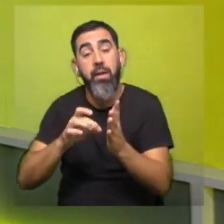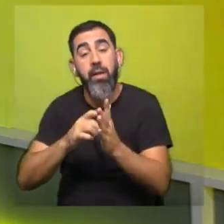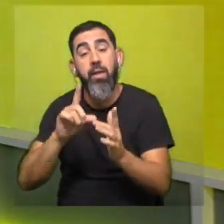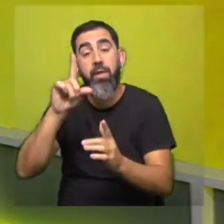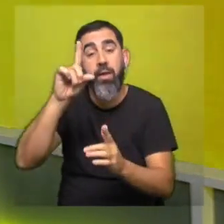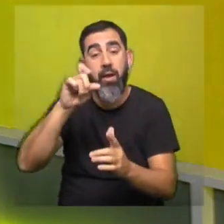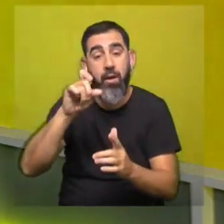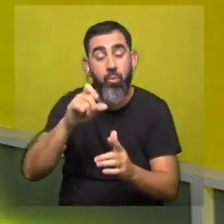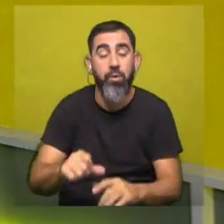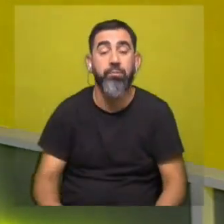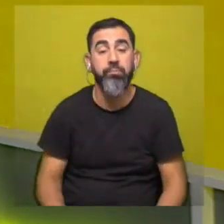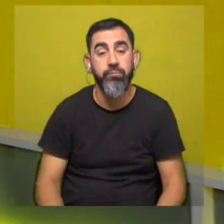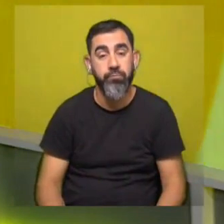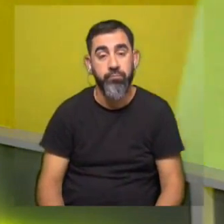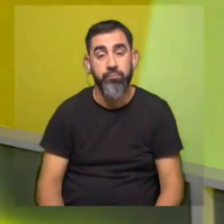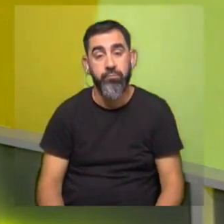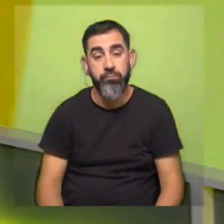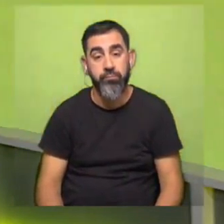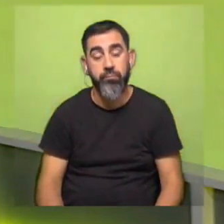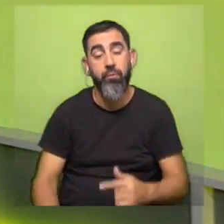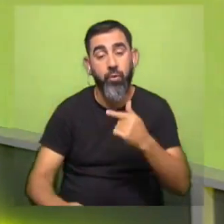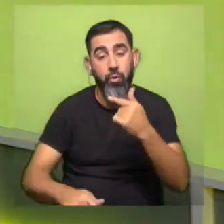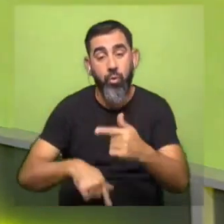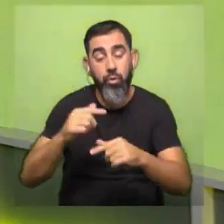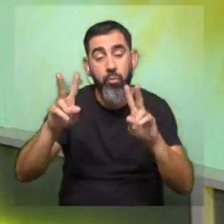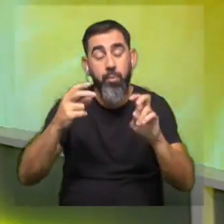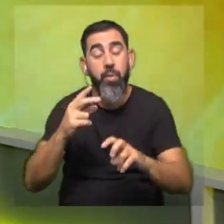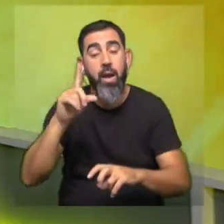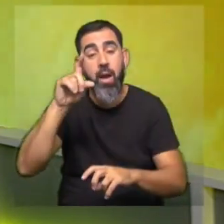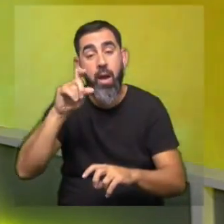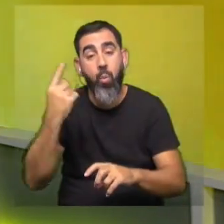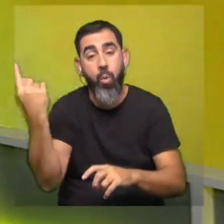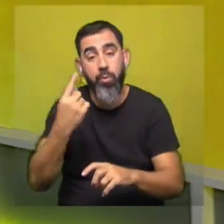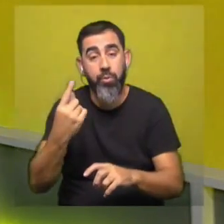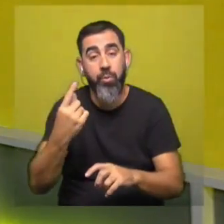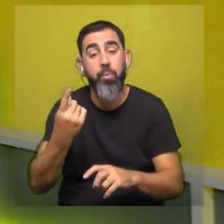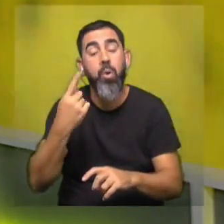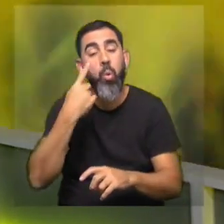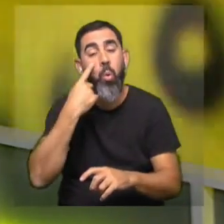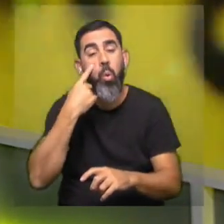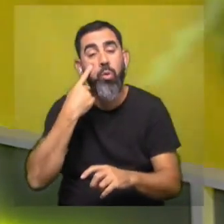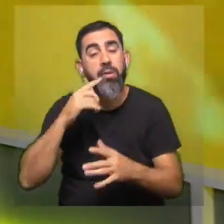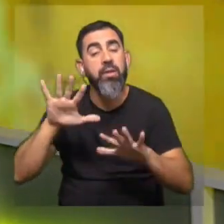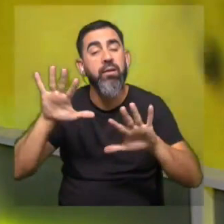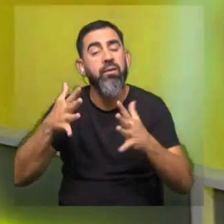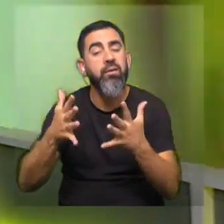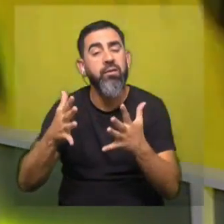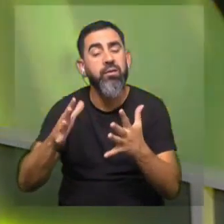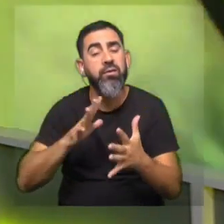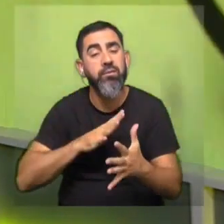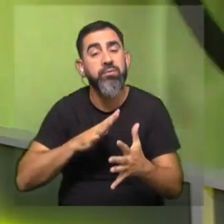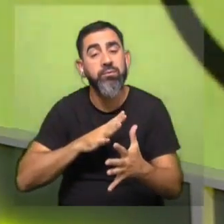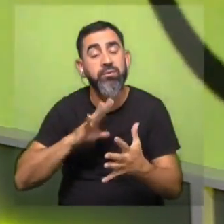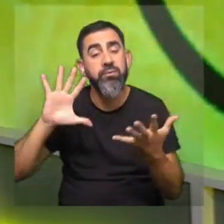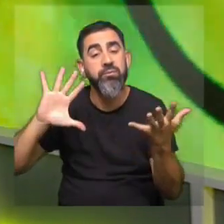del agua que consumimos. Vamos a seguir hablando del problema del agua. En minutos vamos a conocer qué nos dice